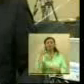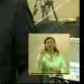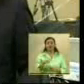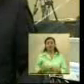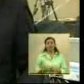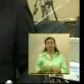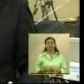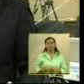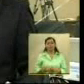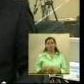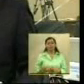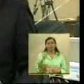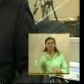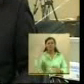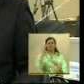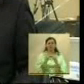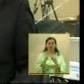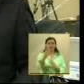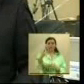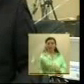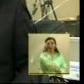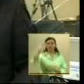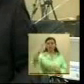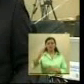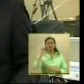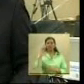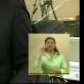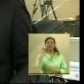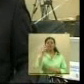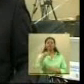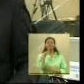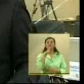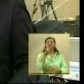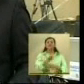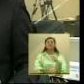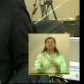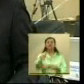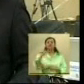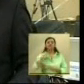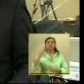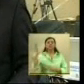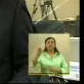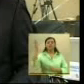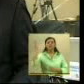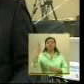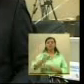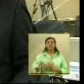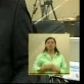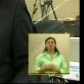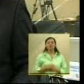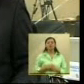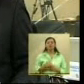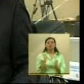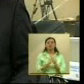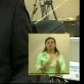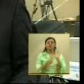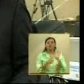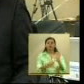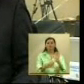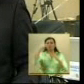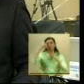Fueron leales a su comandante, liderazgo que nace de un don de mando, que se construye con ejemplo, con honradez, con honor,